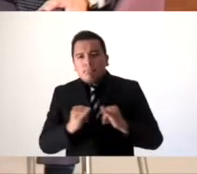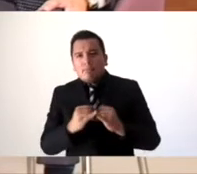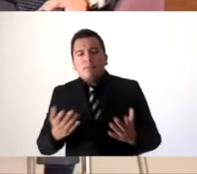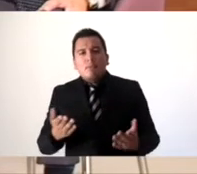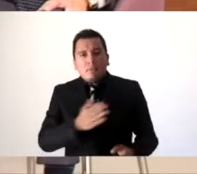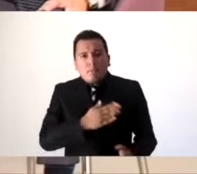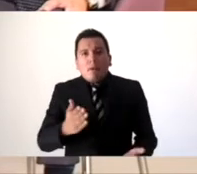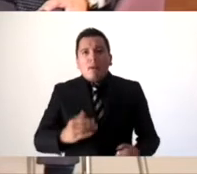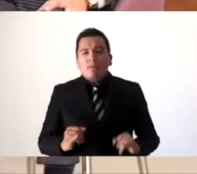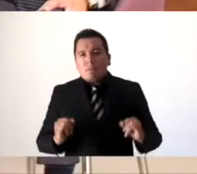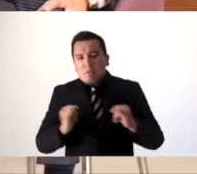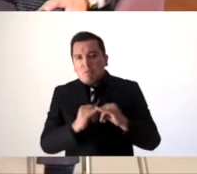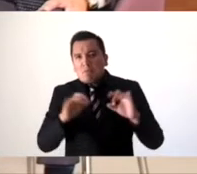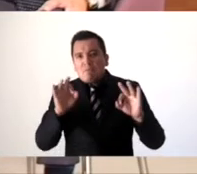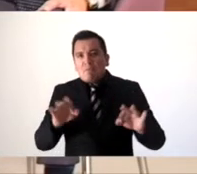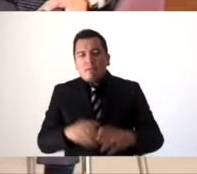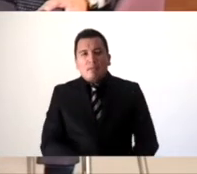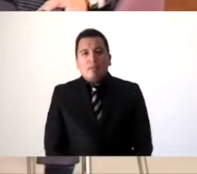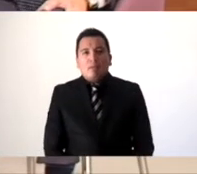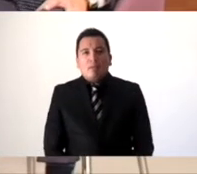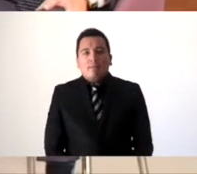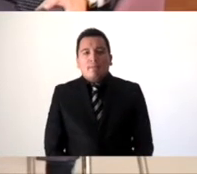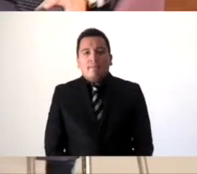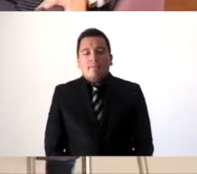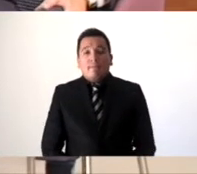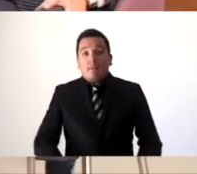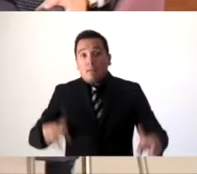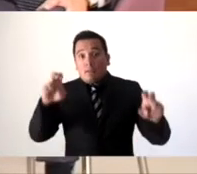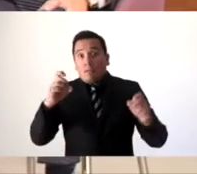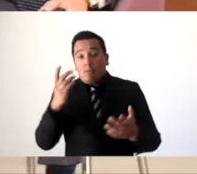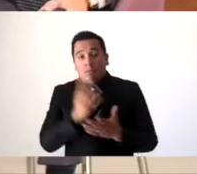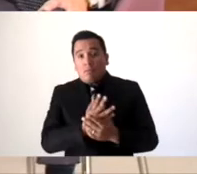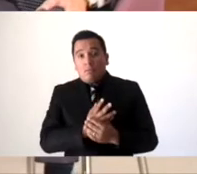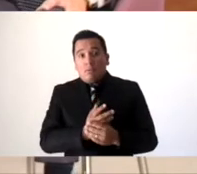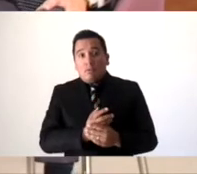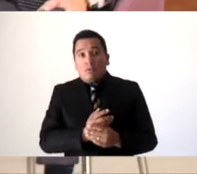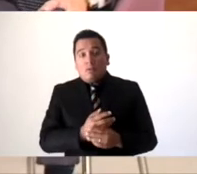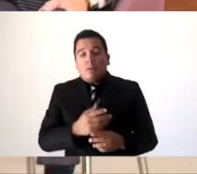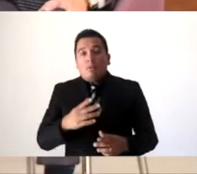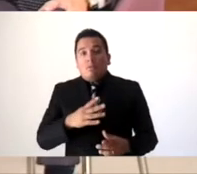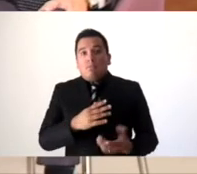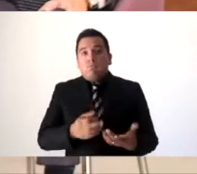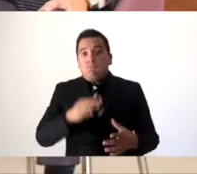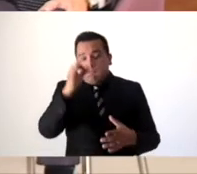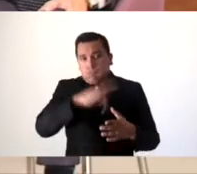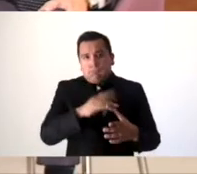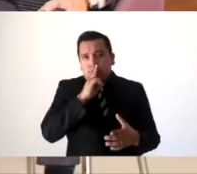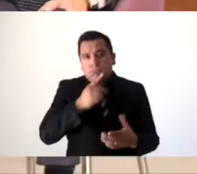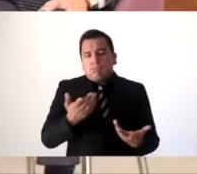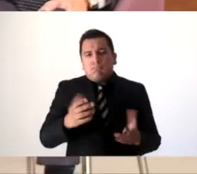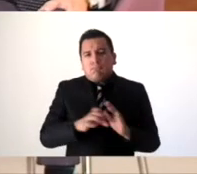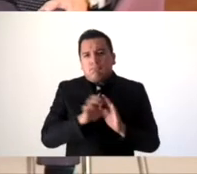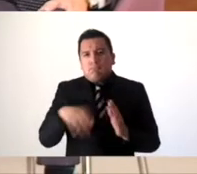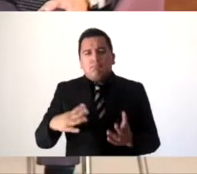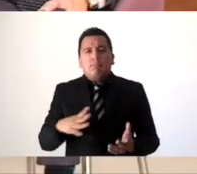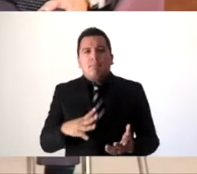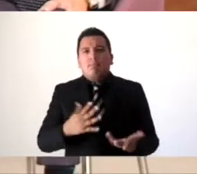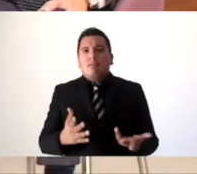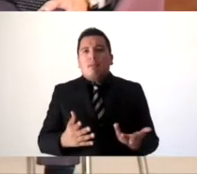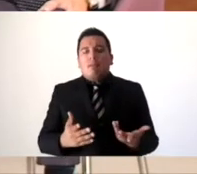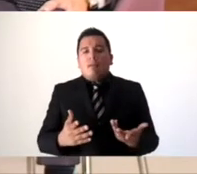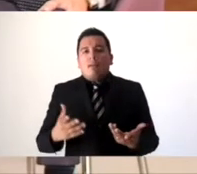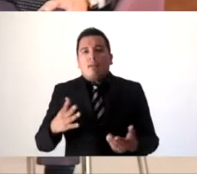instituciones sólidas. Lo digo no solamente en materia electoral. Ahora, por ejemplo, hay una crisis de